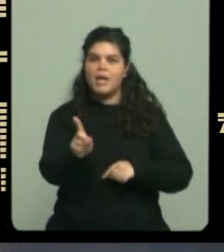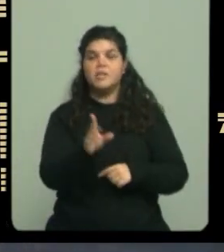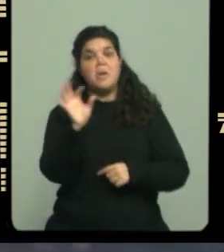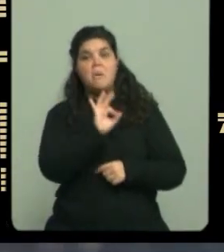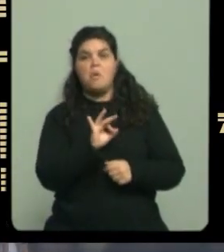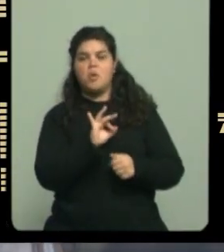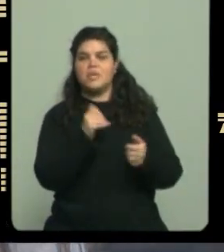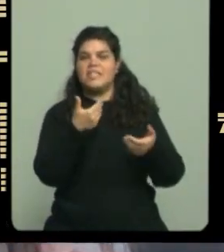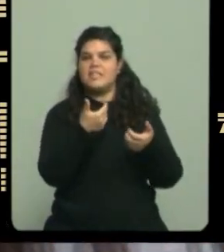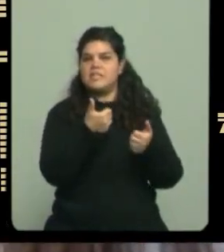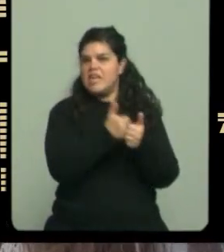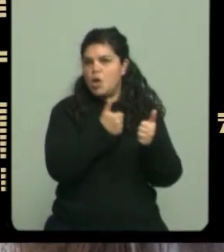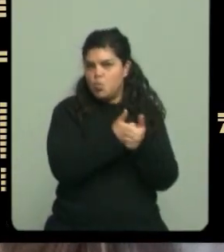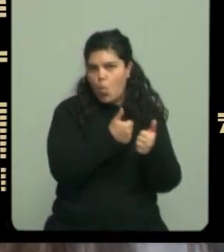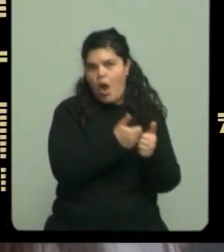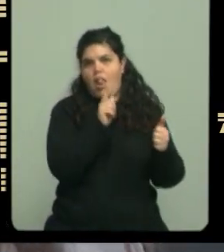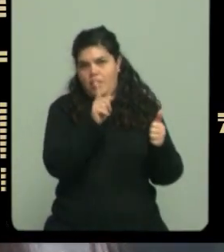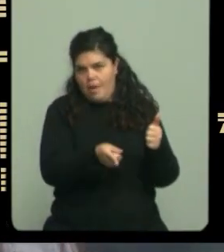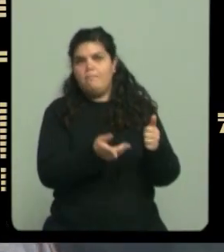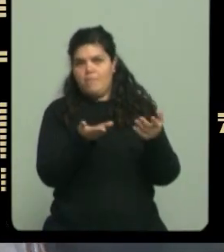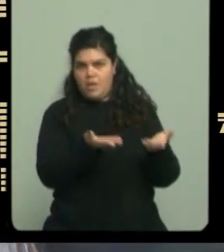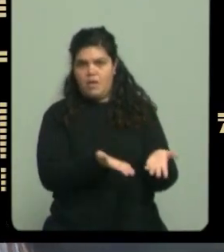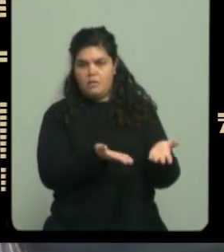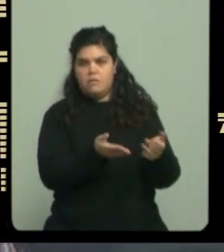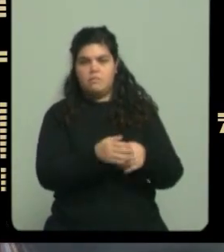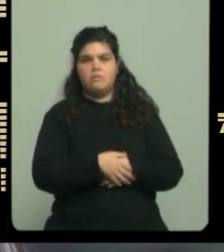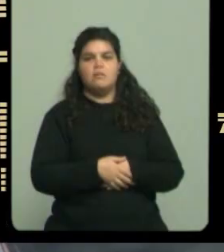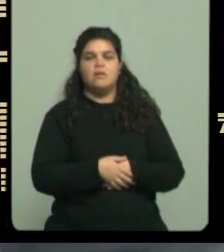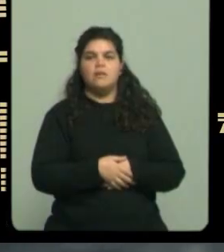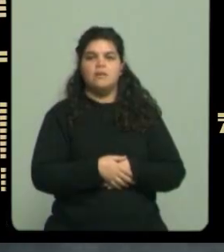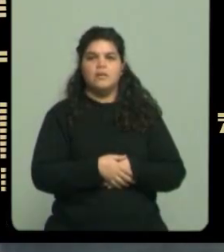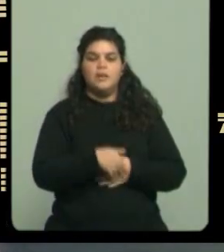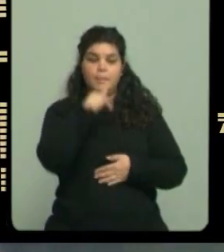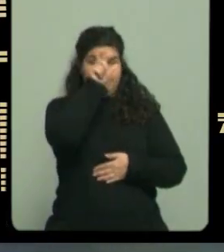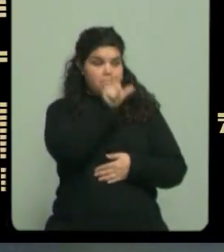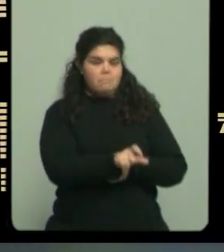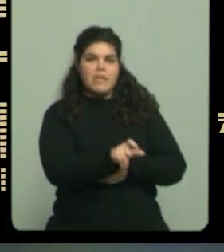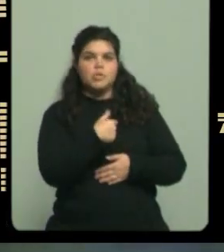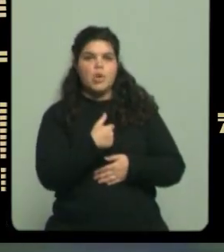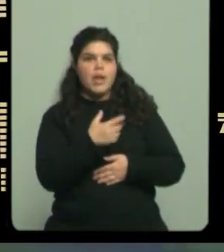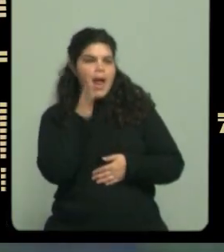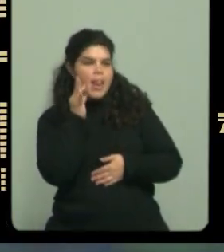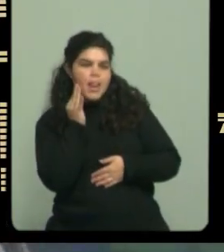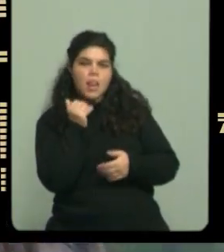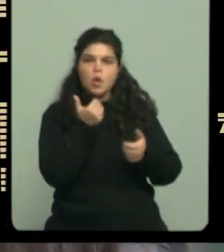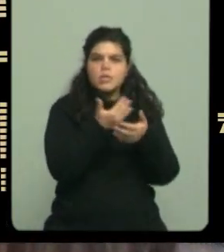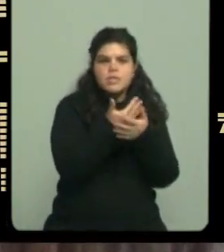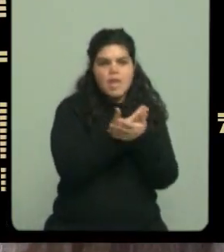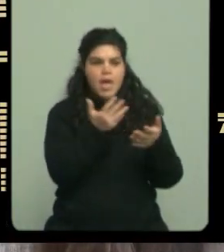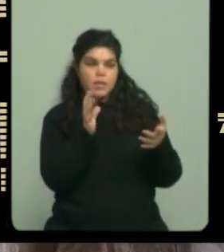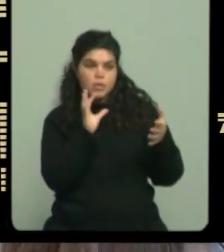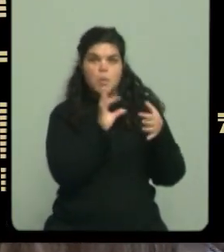sexual, instar a que la persona quiera acceder a algún tipo de